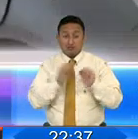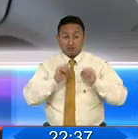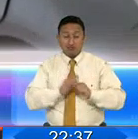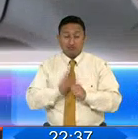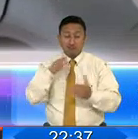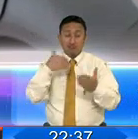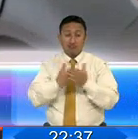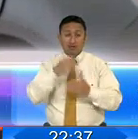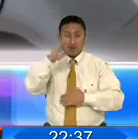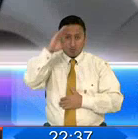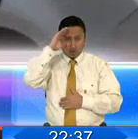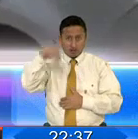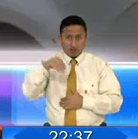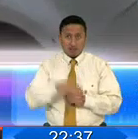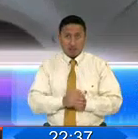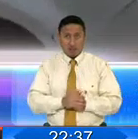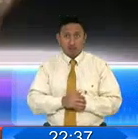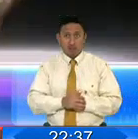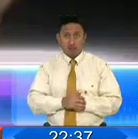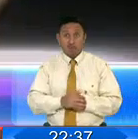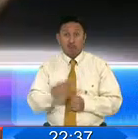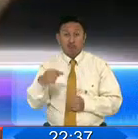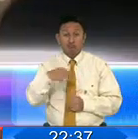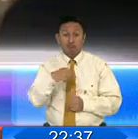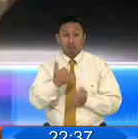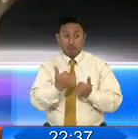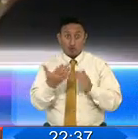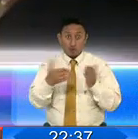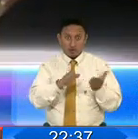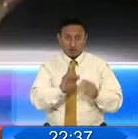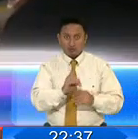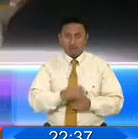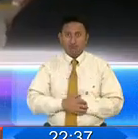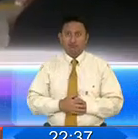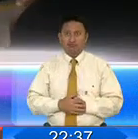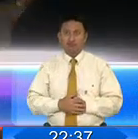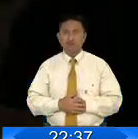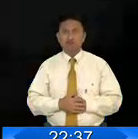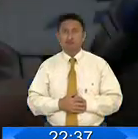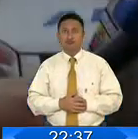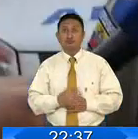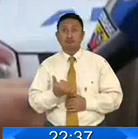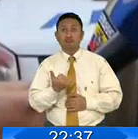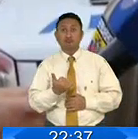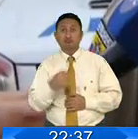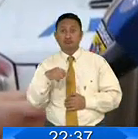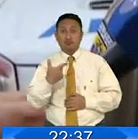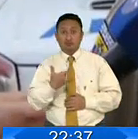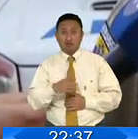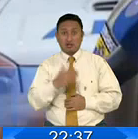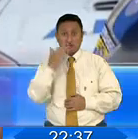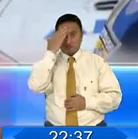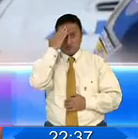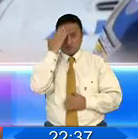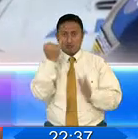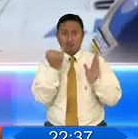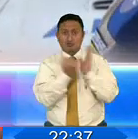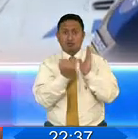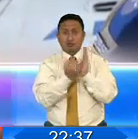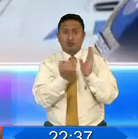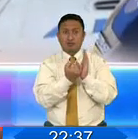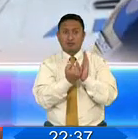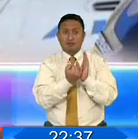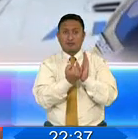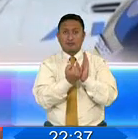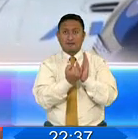agentes de la Policía Nacional que evitaron un derramamiento de sangre. Al momento tenemos ya identificados, pues de acuerdo